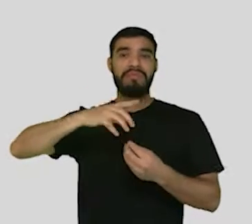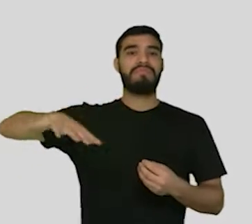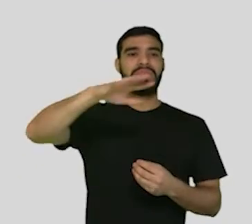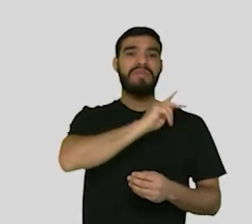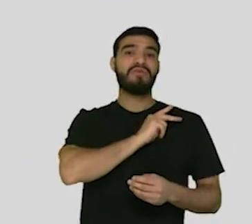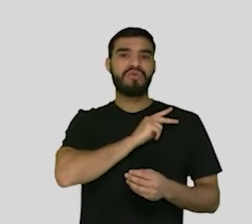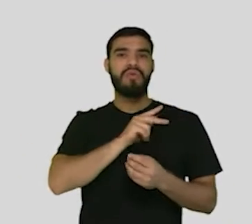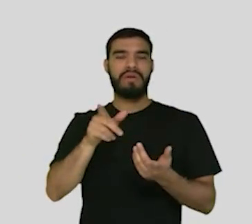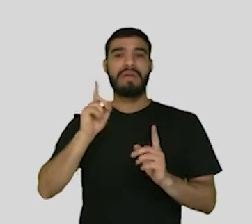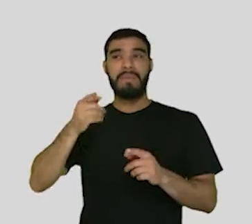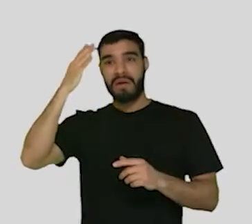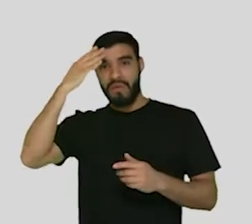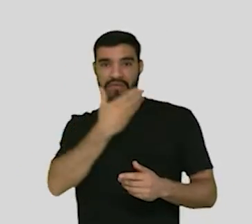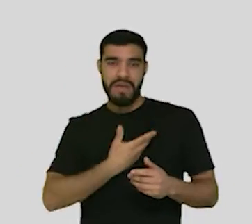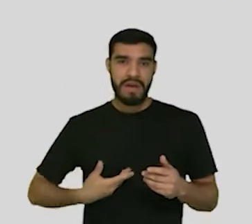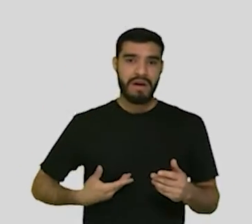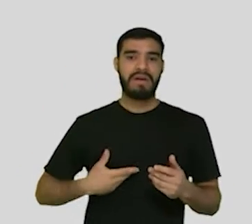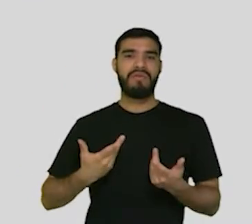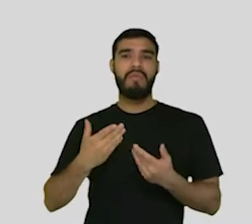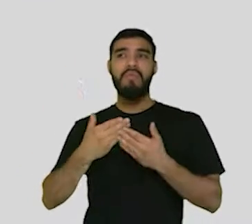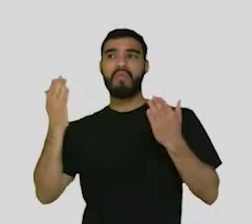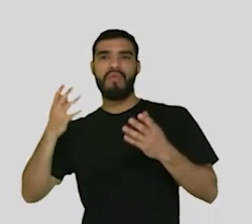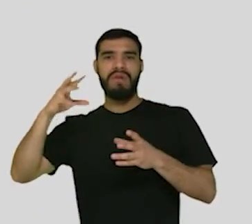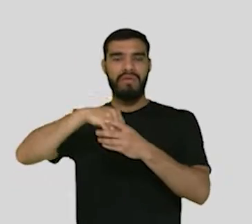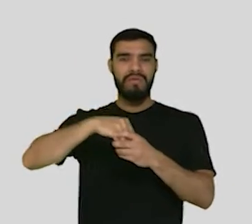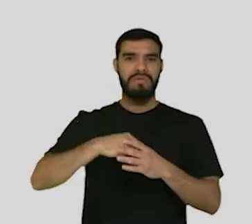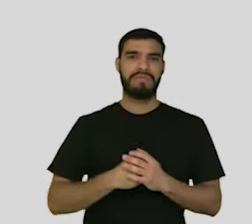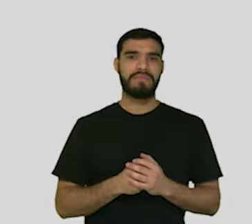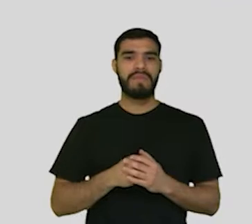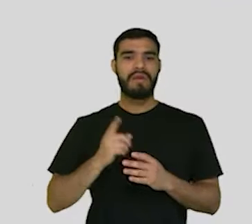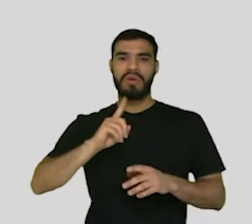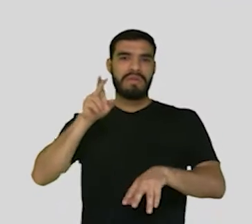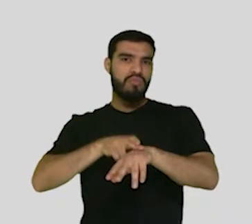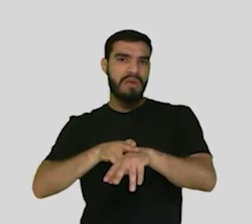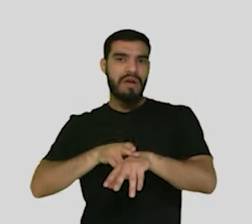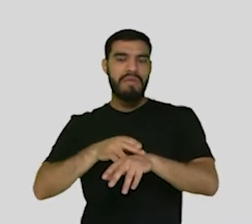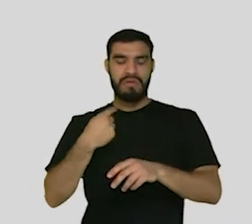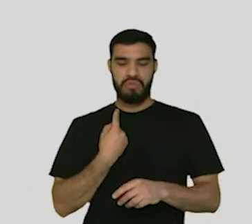faltala y compromiso ha estado está yepa en viapona peamanda hay